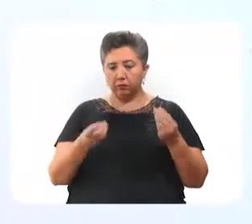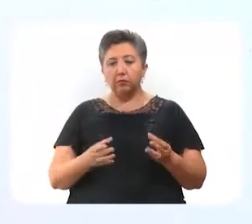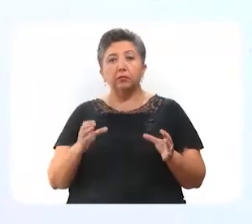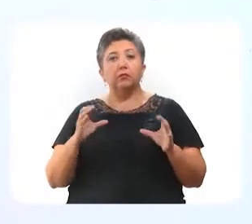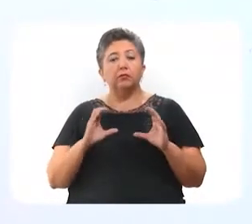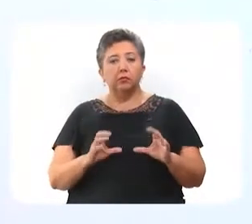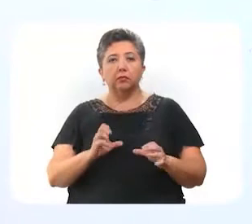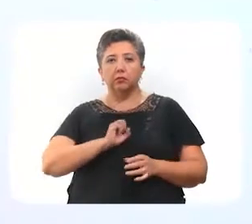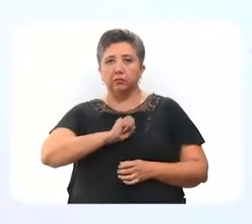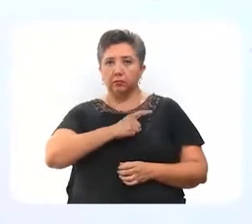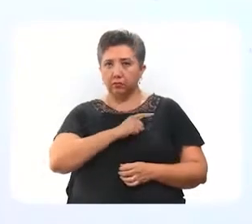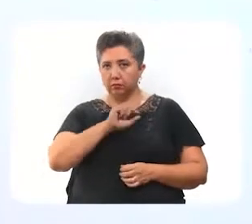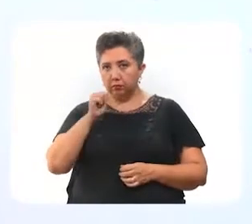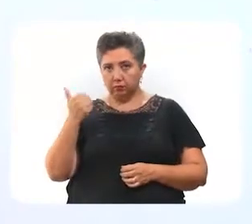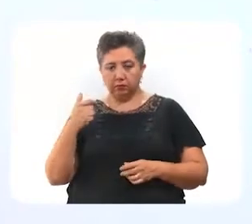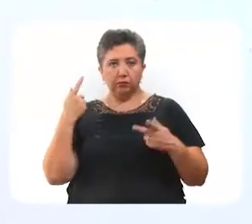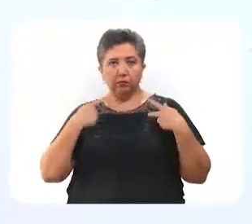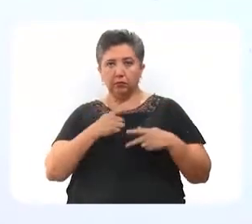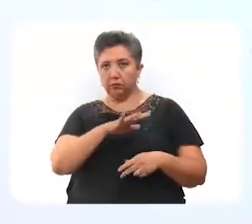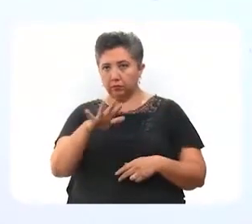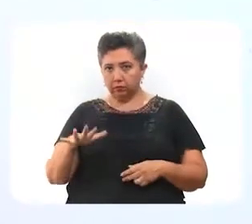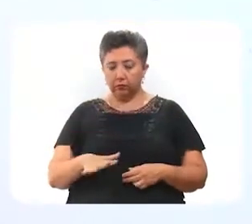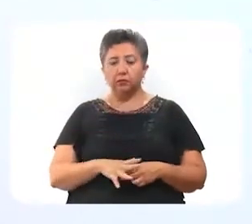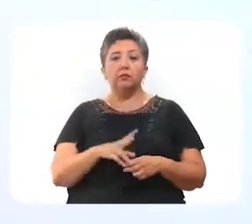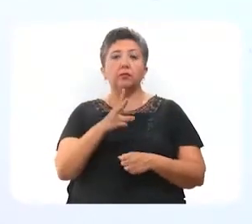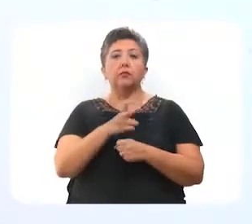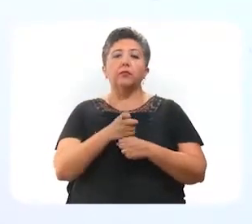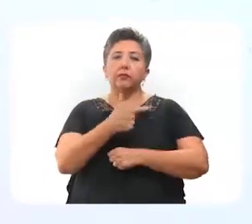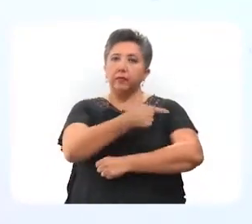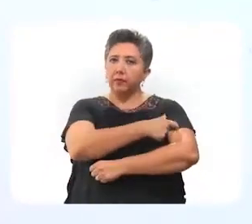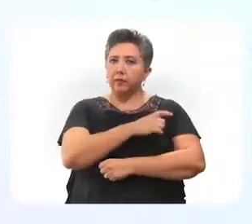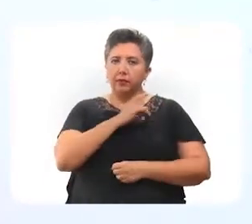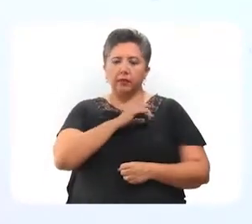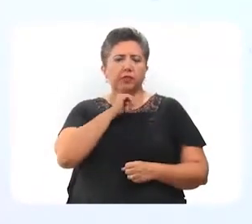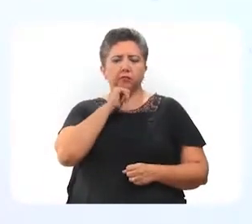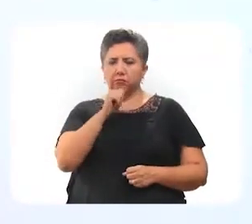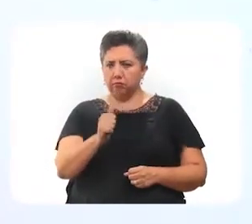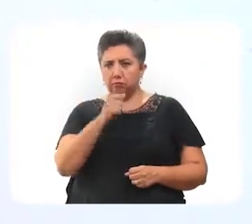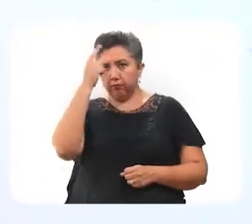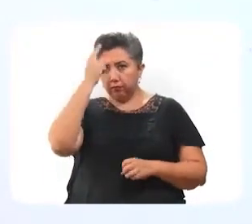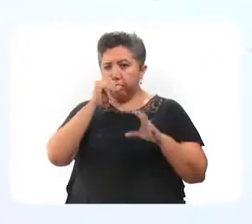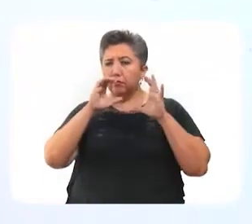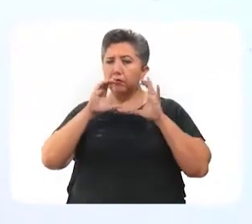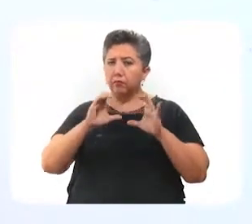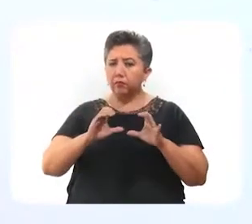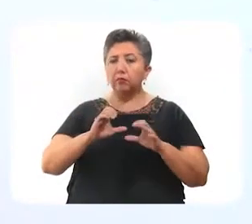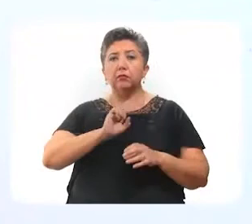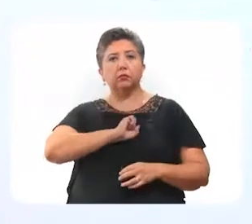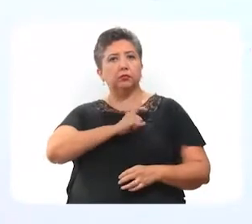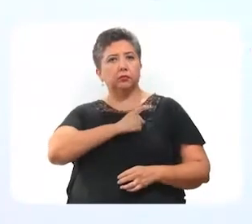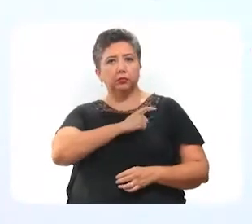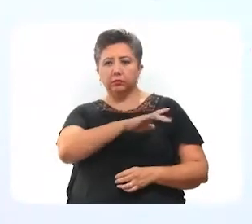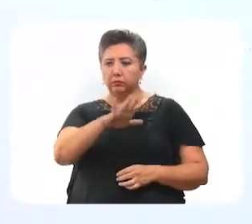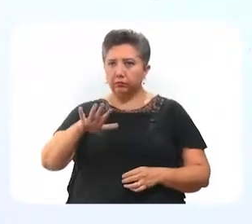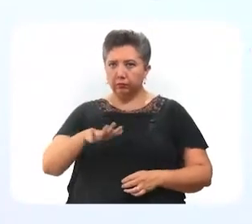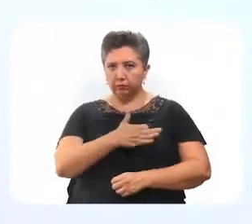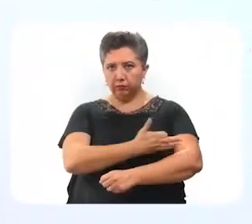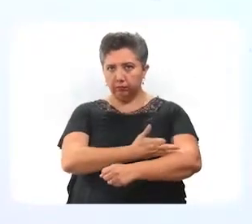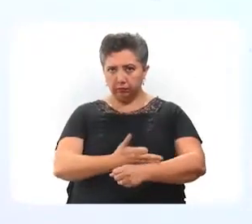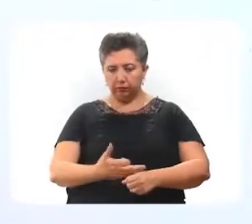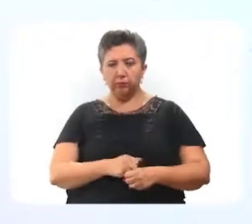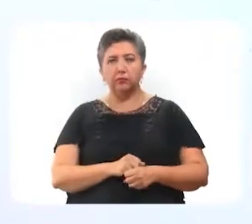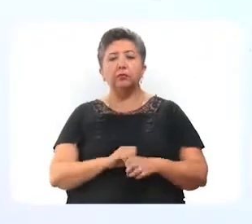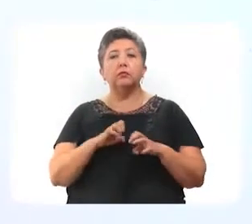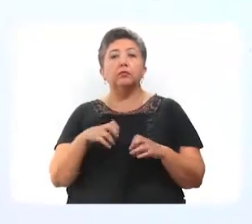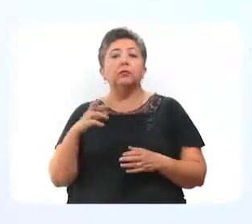de su salud y de las demás personas. Los invitamos a vacunarse sin temor para proteger nuestra salud y la de nuestras